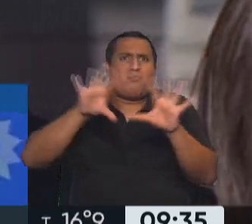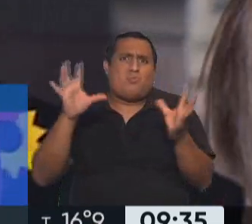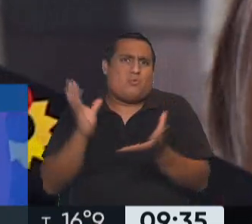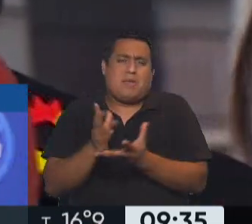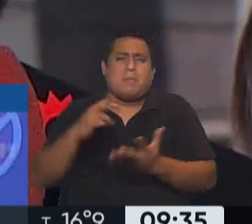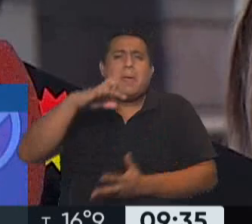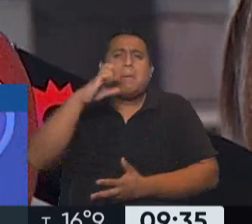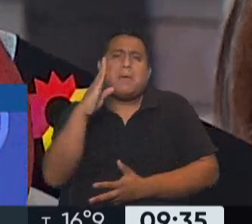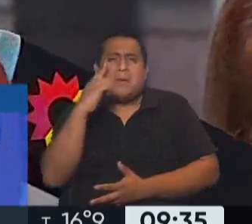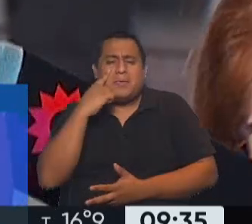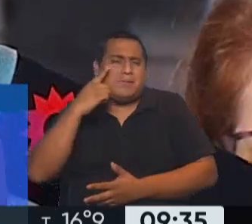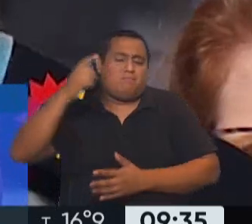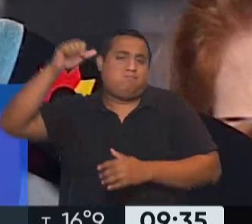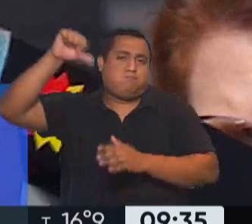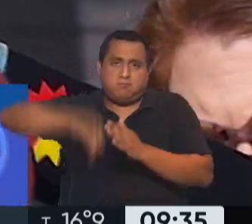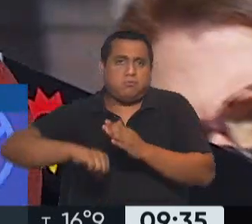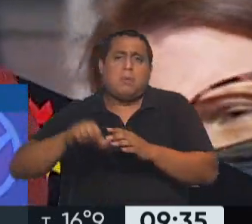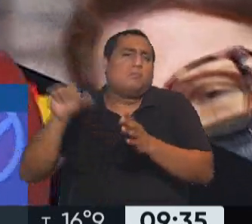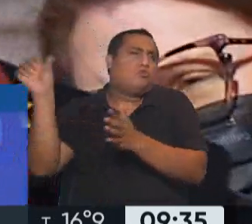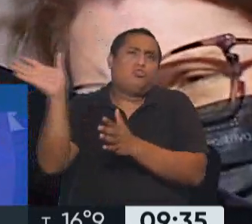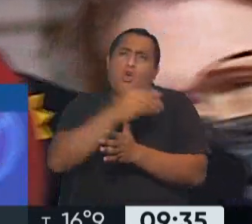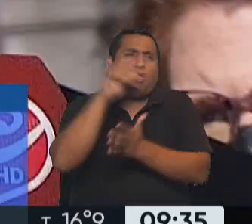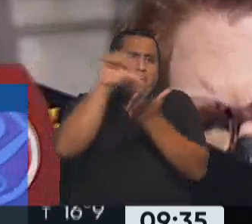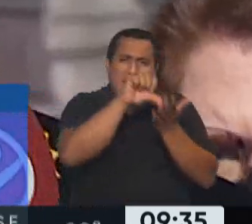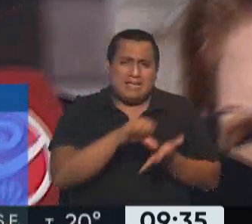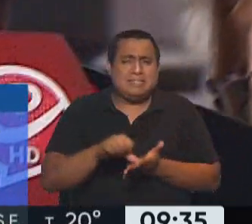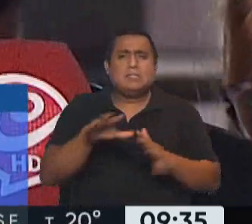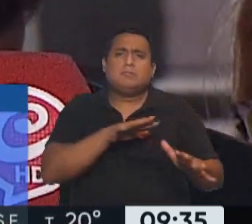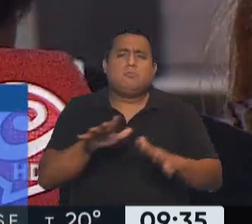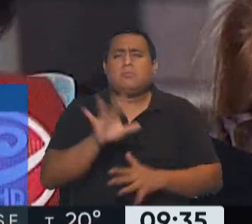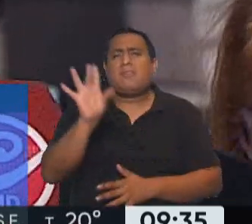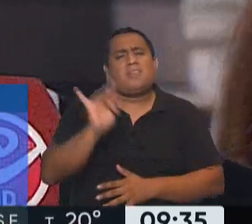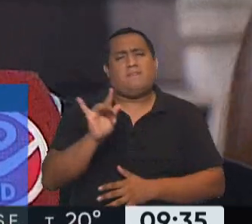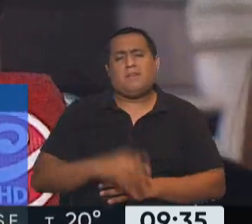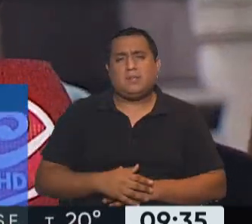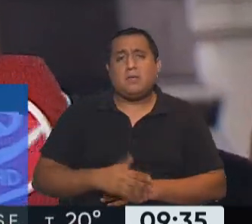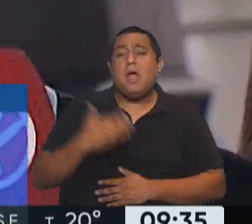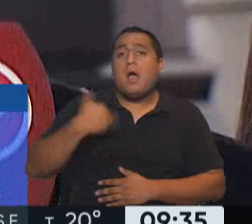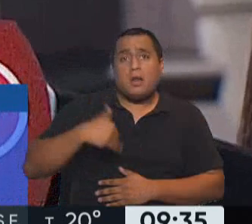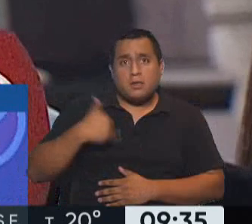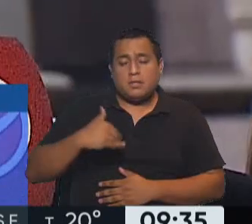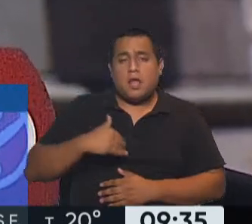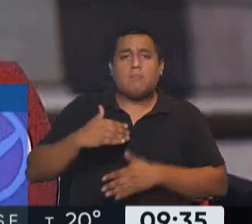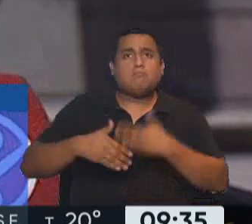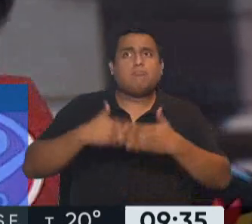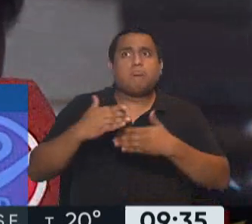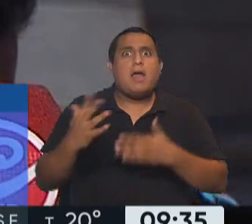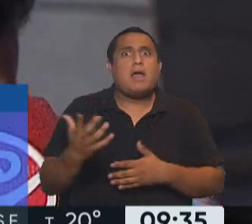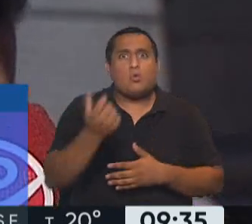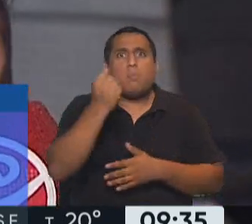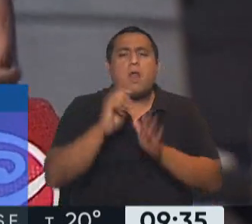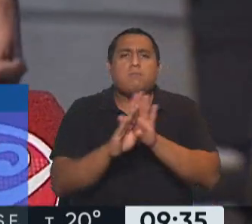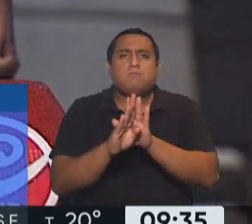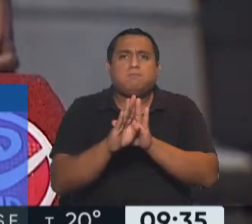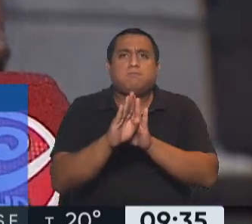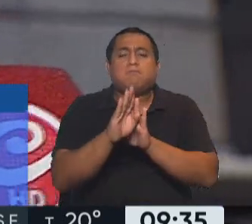los PBI en todos los países del mundo, con una situación muy complicada. Bueno, Argentina recupera, nos estamos recuperando y